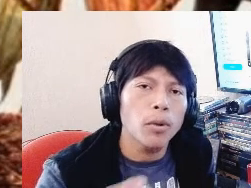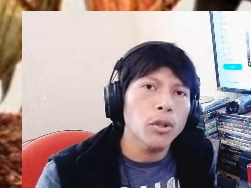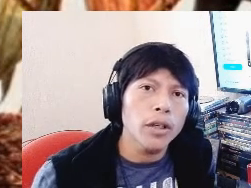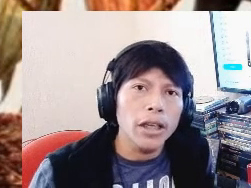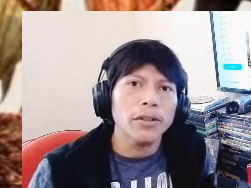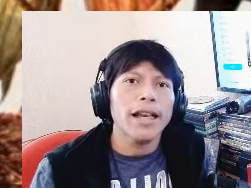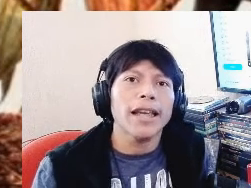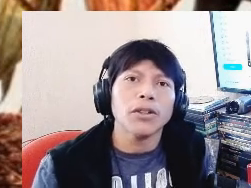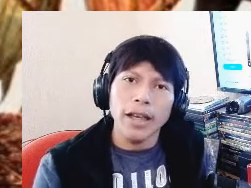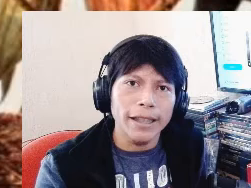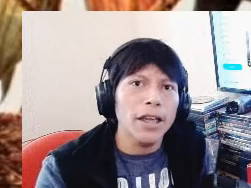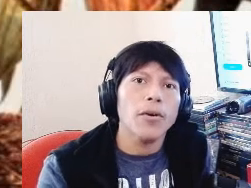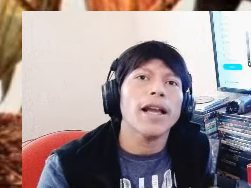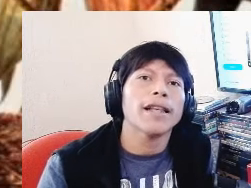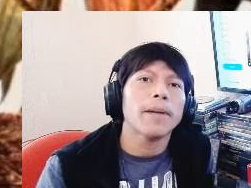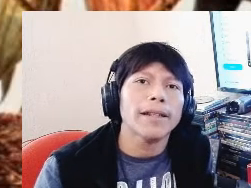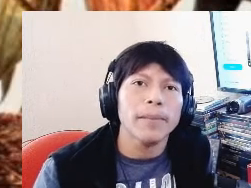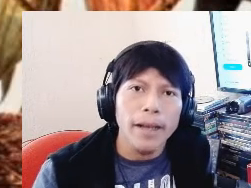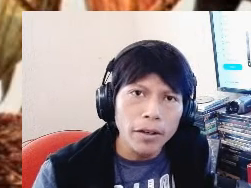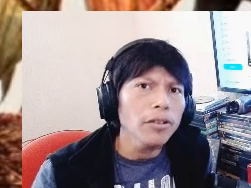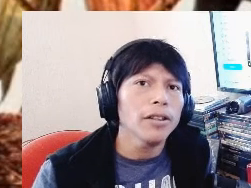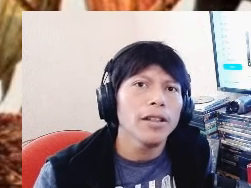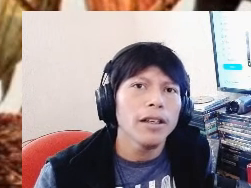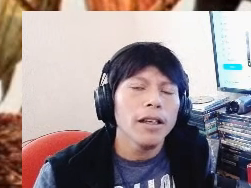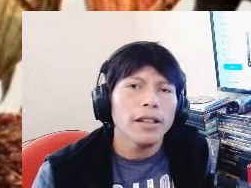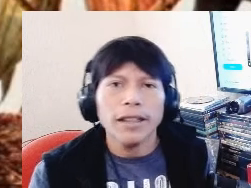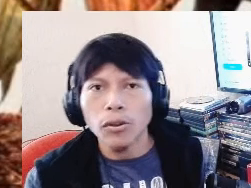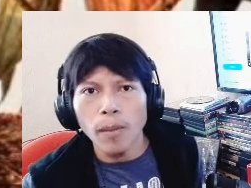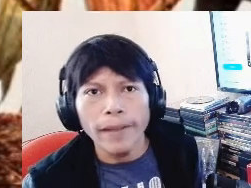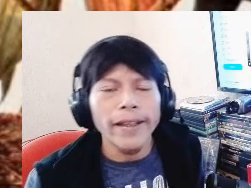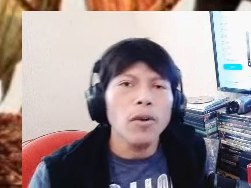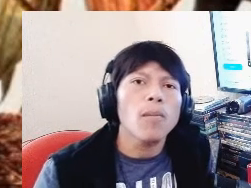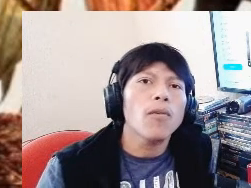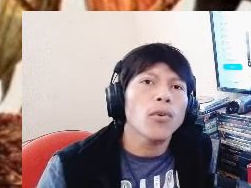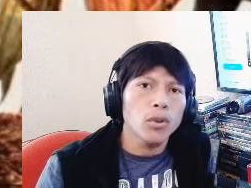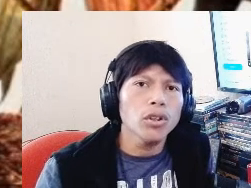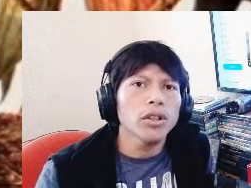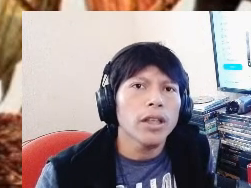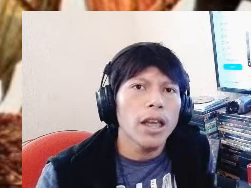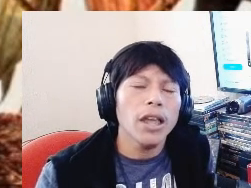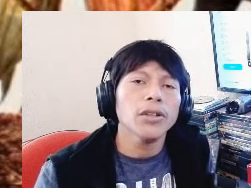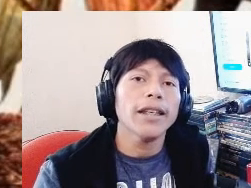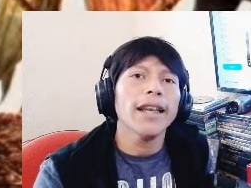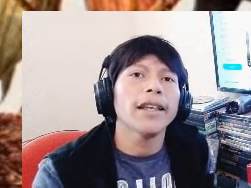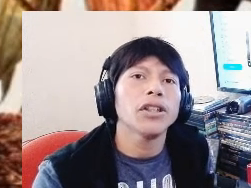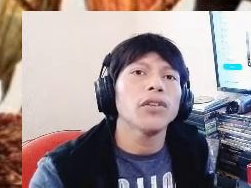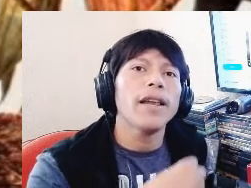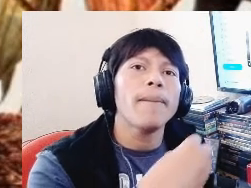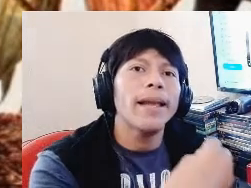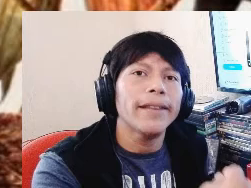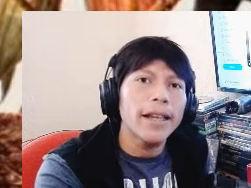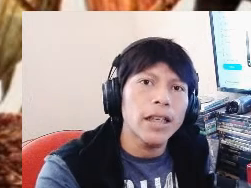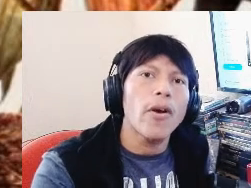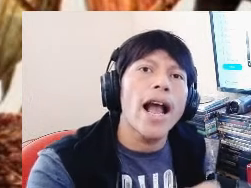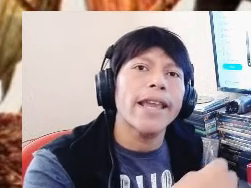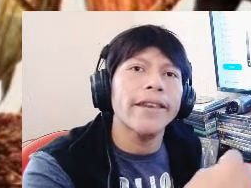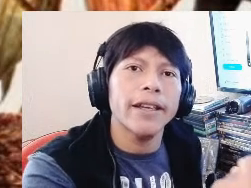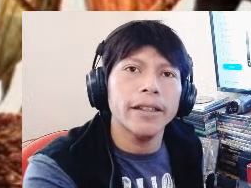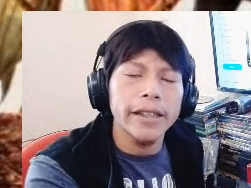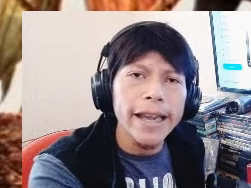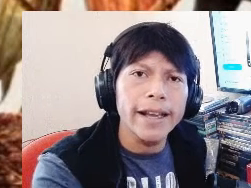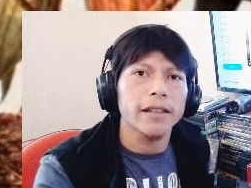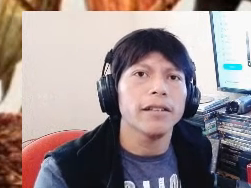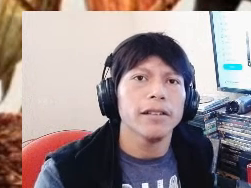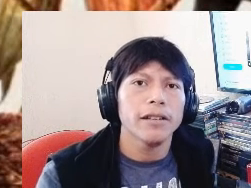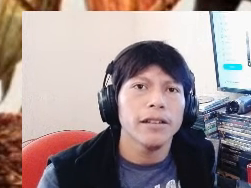la producción que ellos han hecho, que le echaron ganas para sembrarlo, tanto madera como frutos, ellos tienen la decisión de vendérselo a